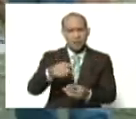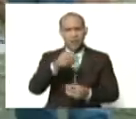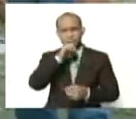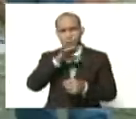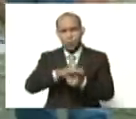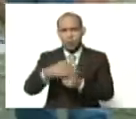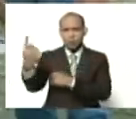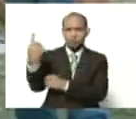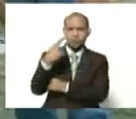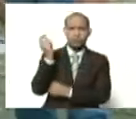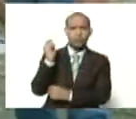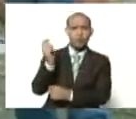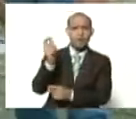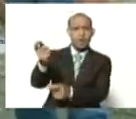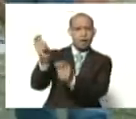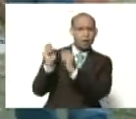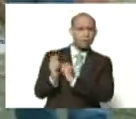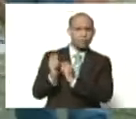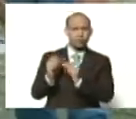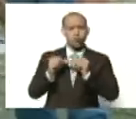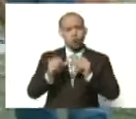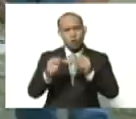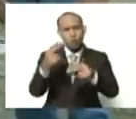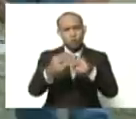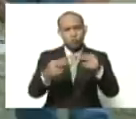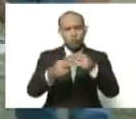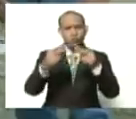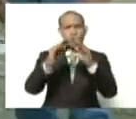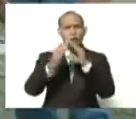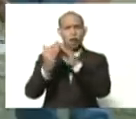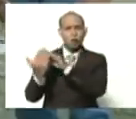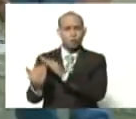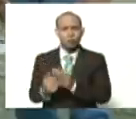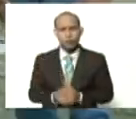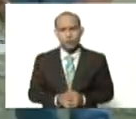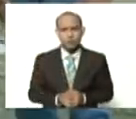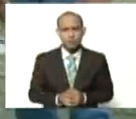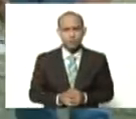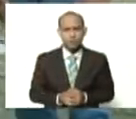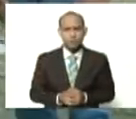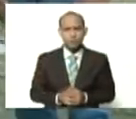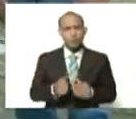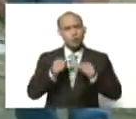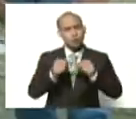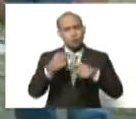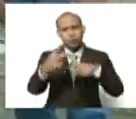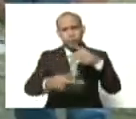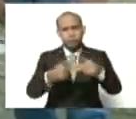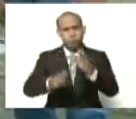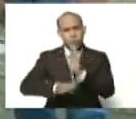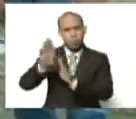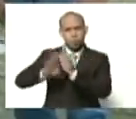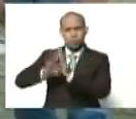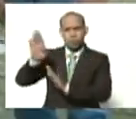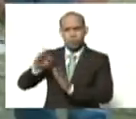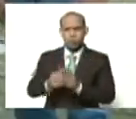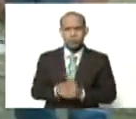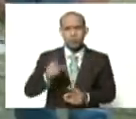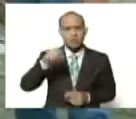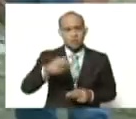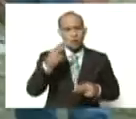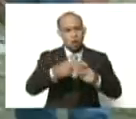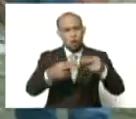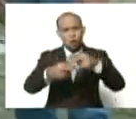usted nos ha encomendado, seguir construyendo la comuna, seguir aumentando los niveles de producción y sobre todo